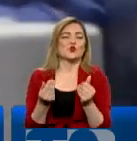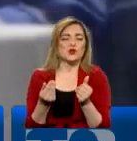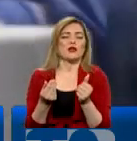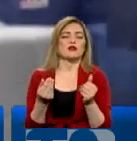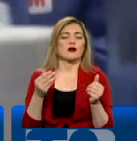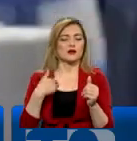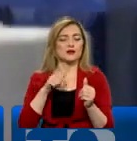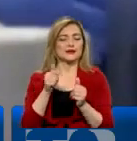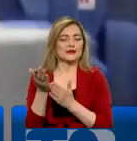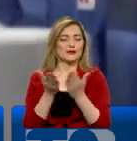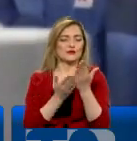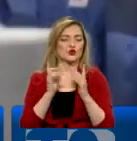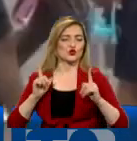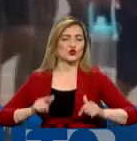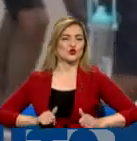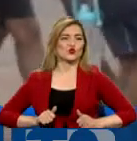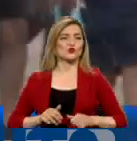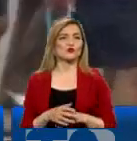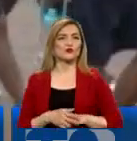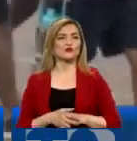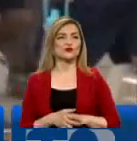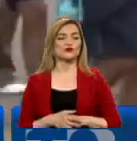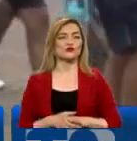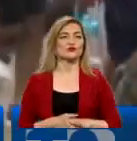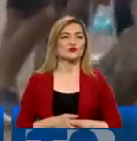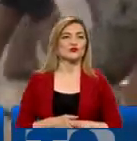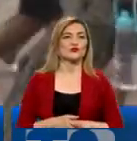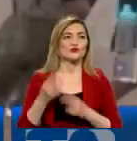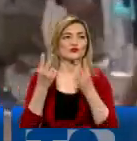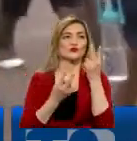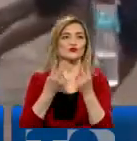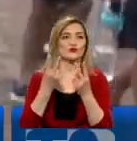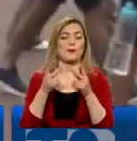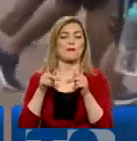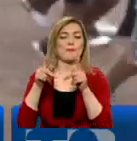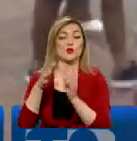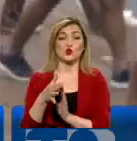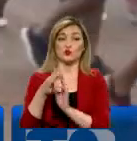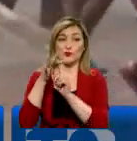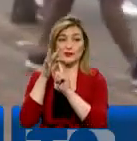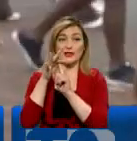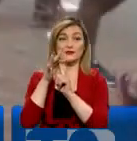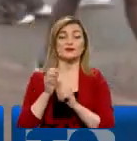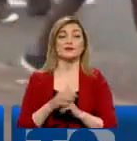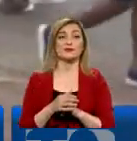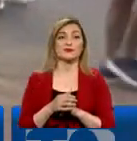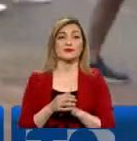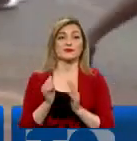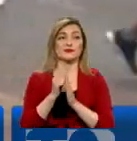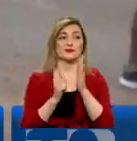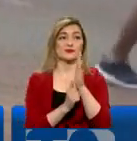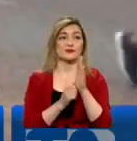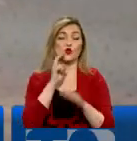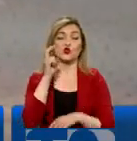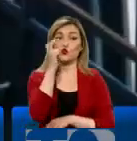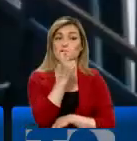y la Salud y Medicina Prepagada, ACCESS. Además, los visitantes deben contar con un salvoconducto emitido por una agencia, operador o